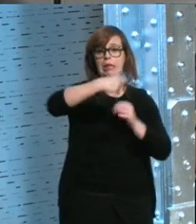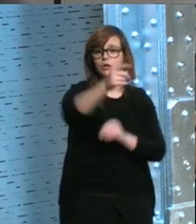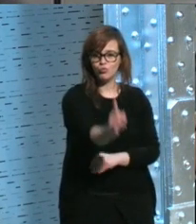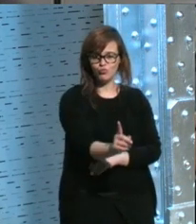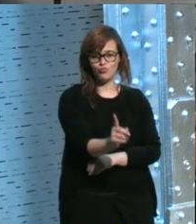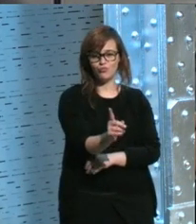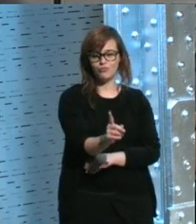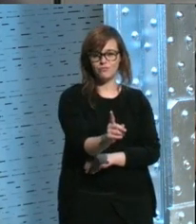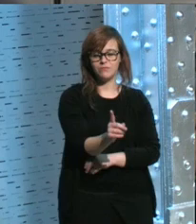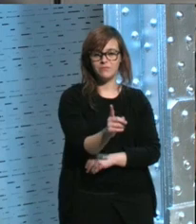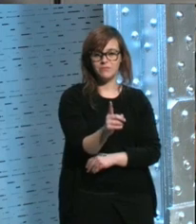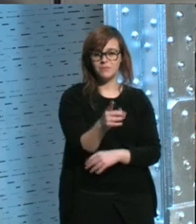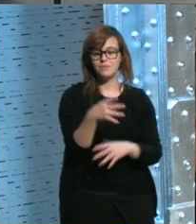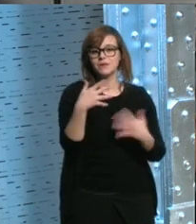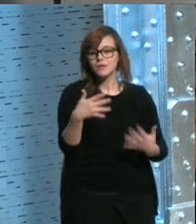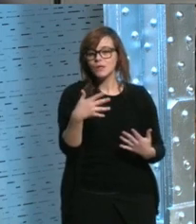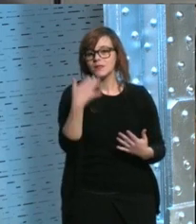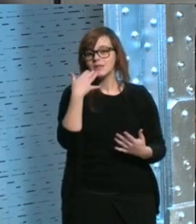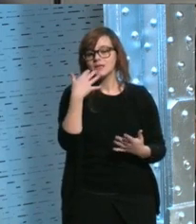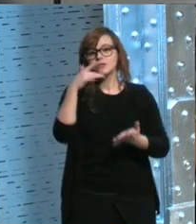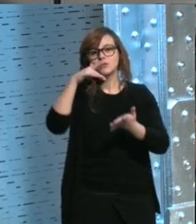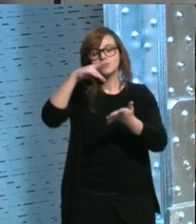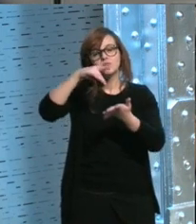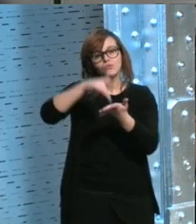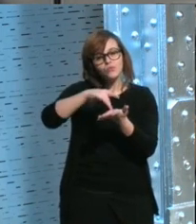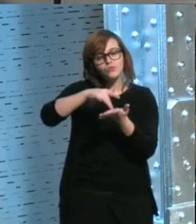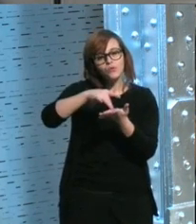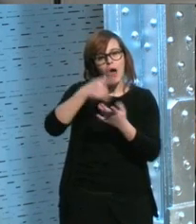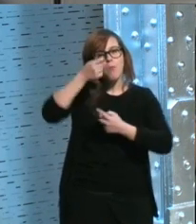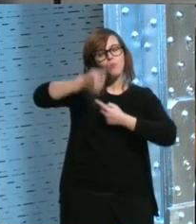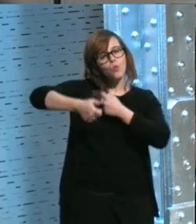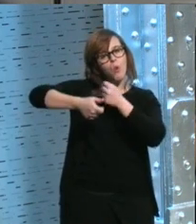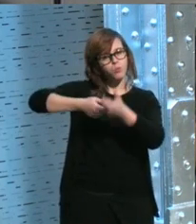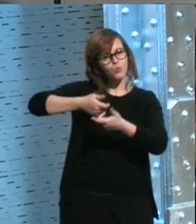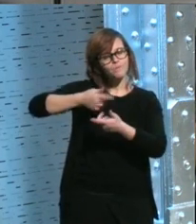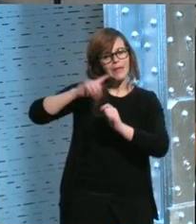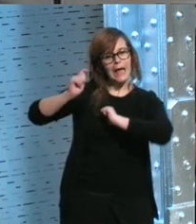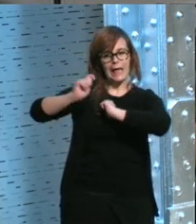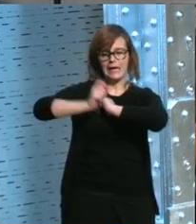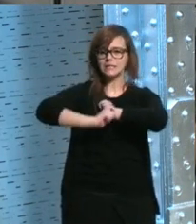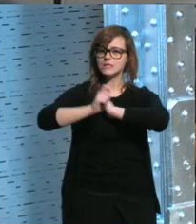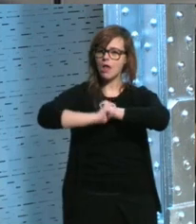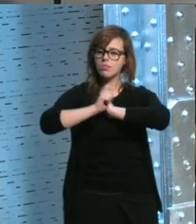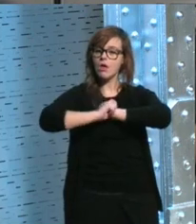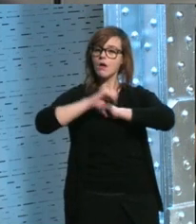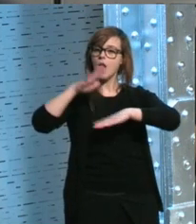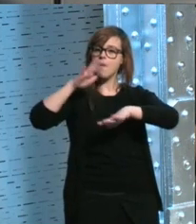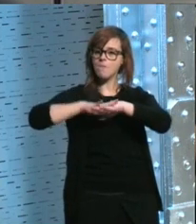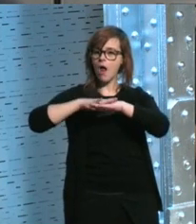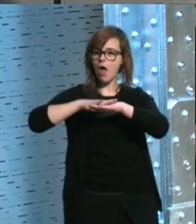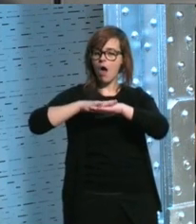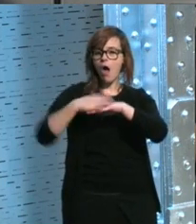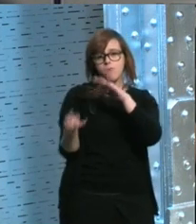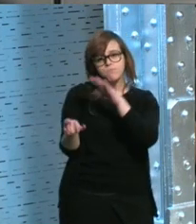creo que eso muestra que una vez que se está lanzando, encontrando los mecanismos, reuniendo lo que hace falta,